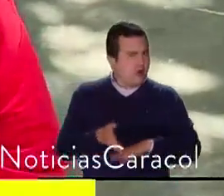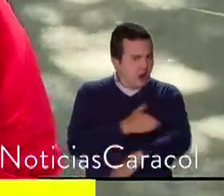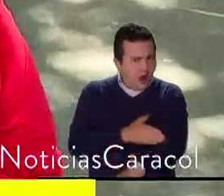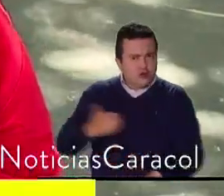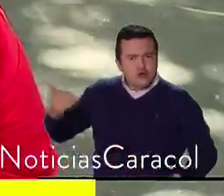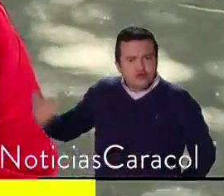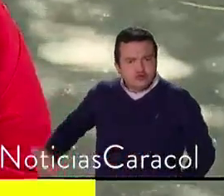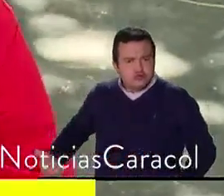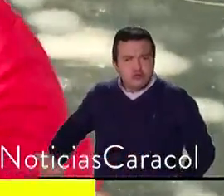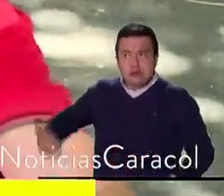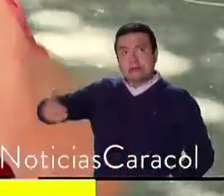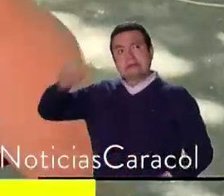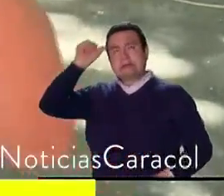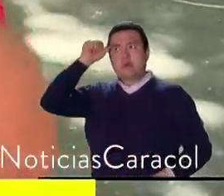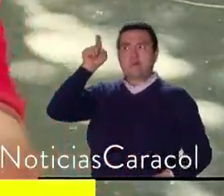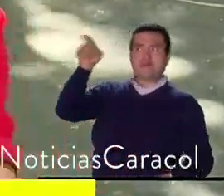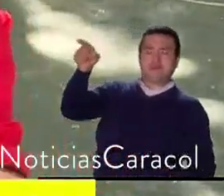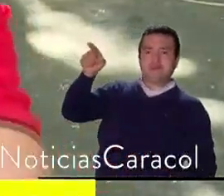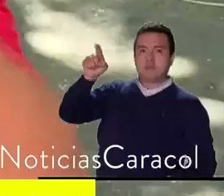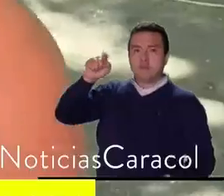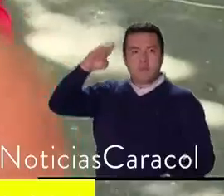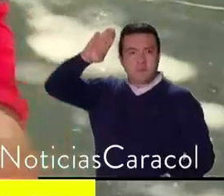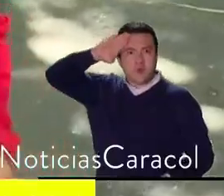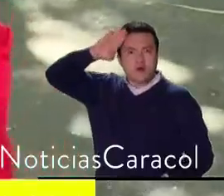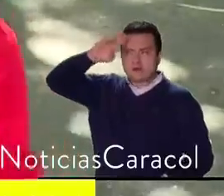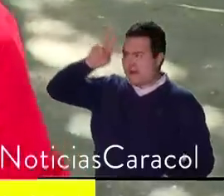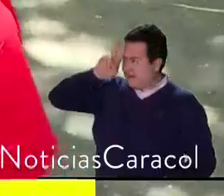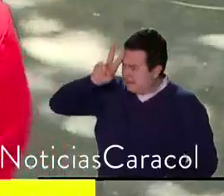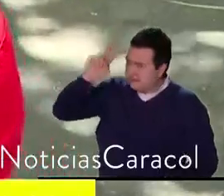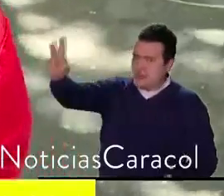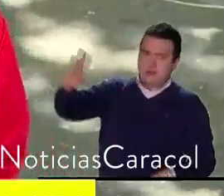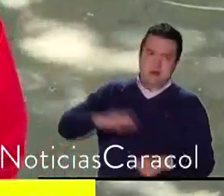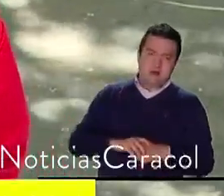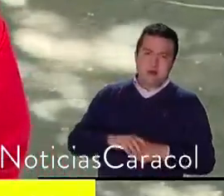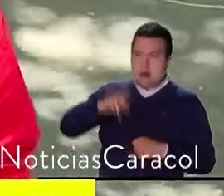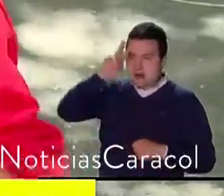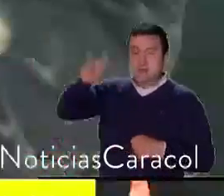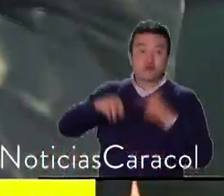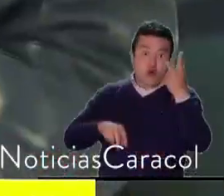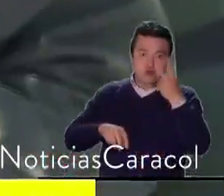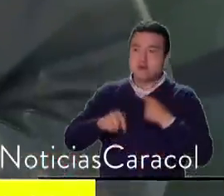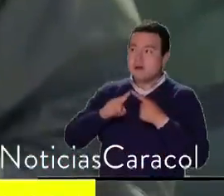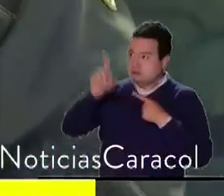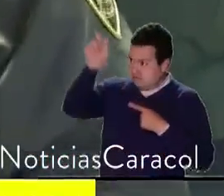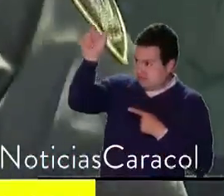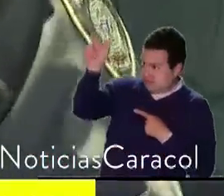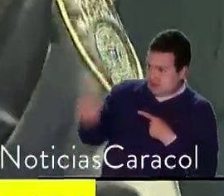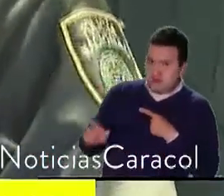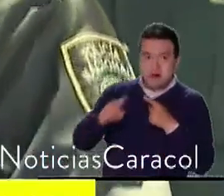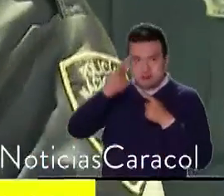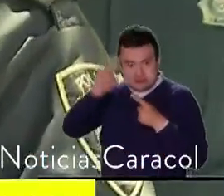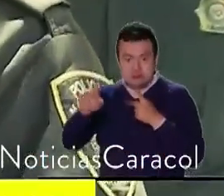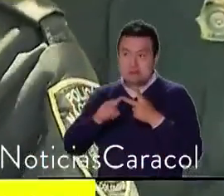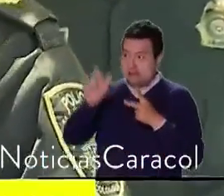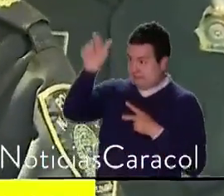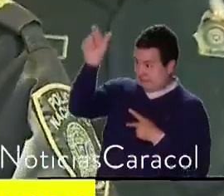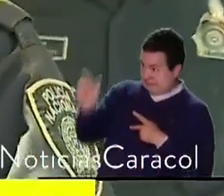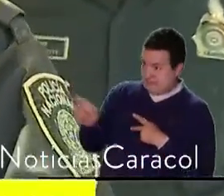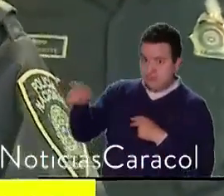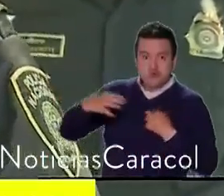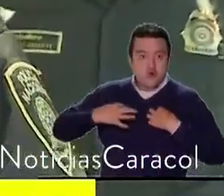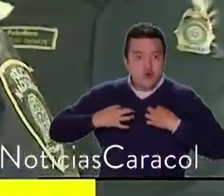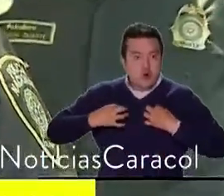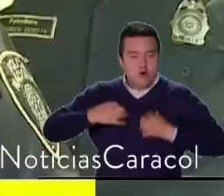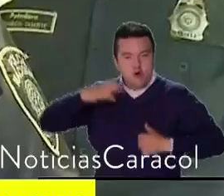respetaba. Se le respetaba como hombre y se le respetaba el uniforme que tenía puesto. La comunidad también pidió controles